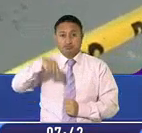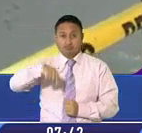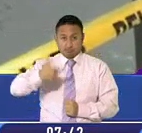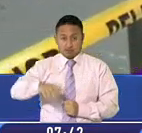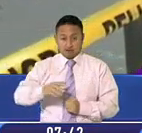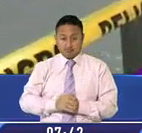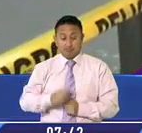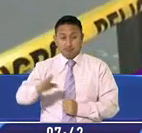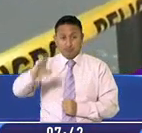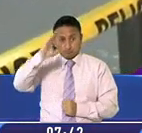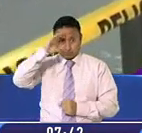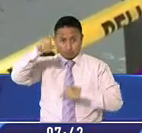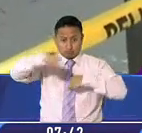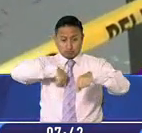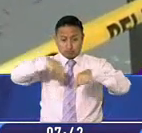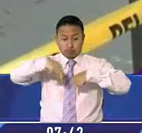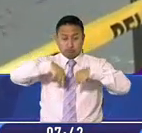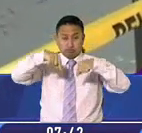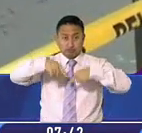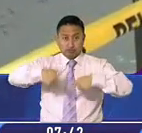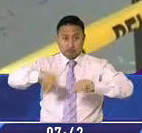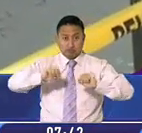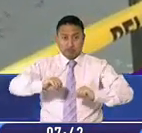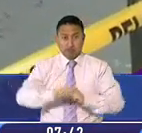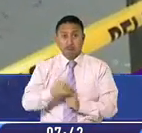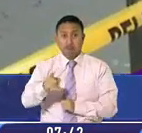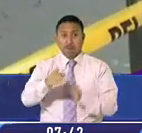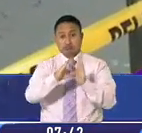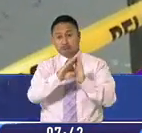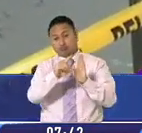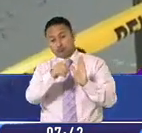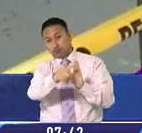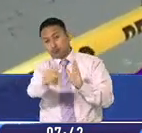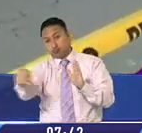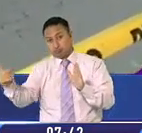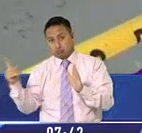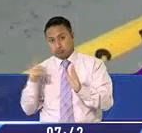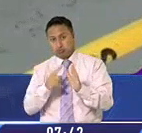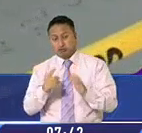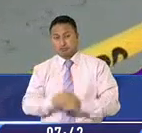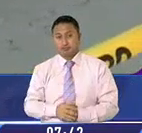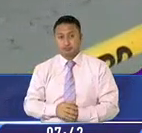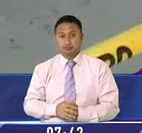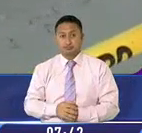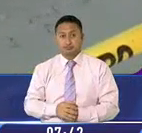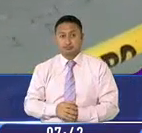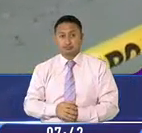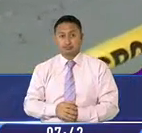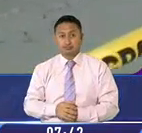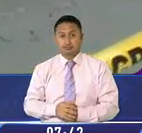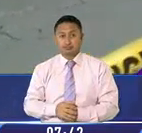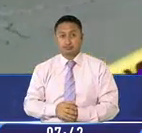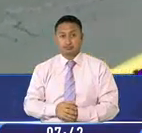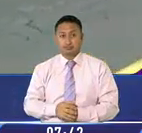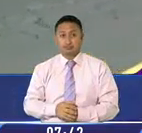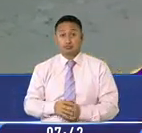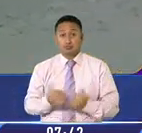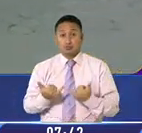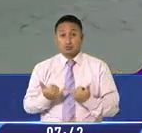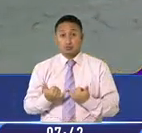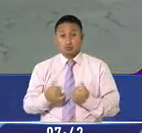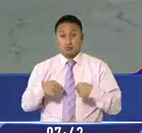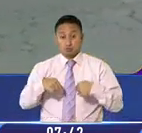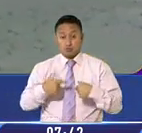agentes metropolitanos de tránsito realizando el respectivo cierre. se está realizando precisamente en este